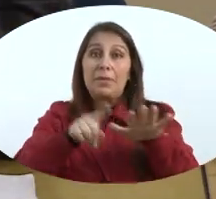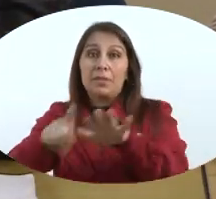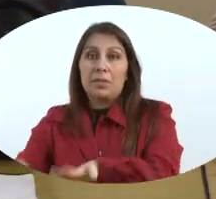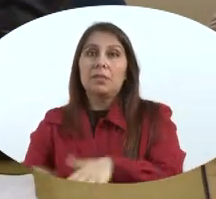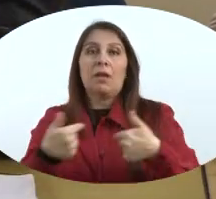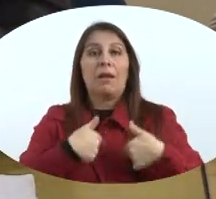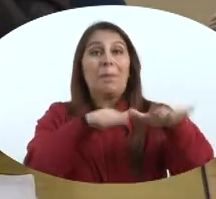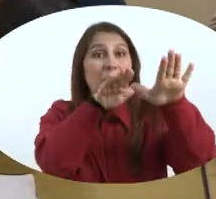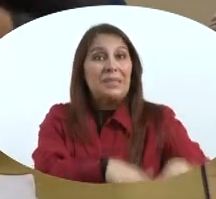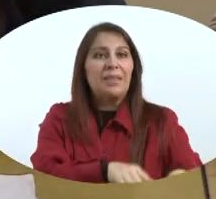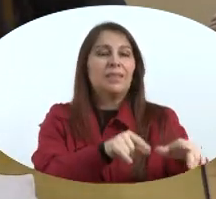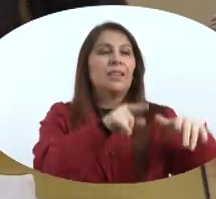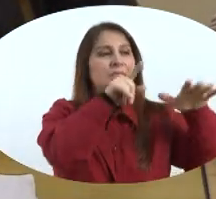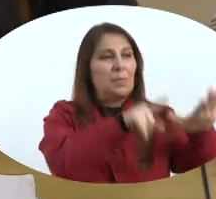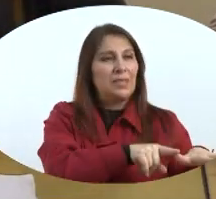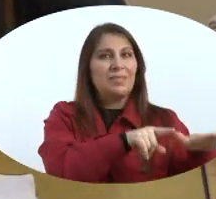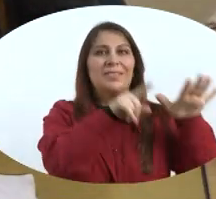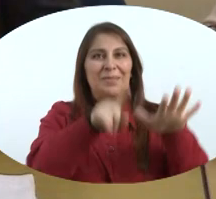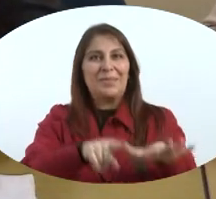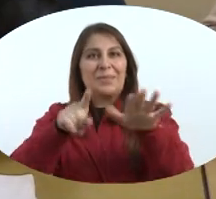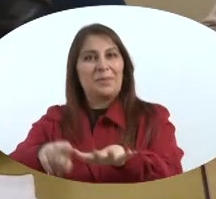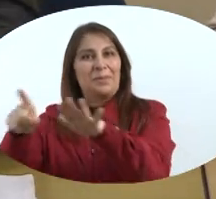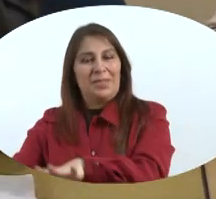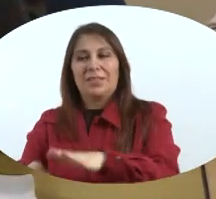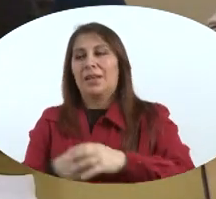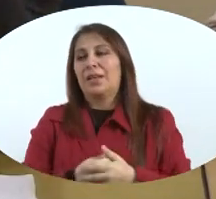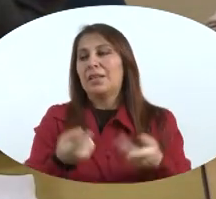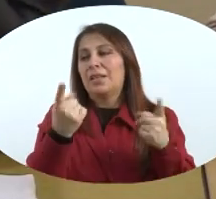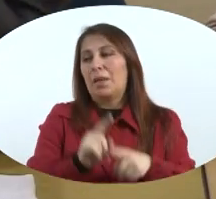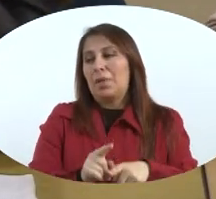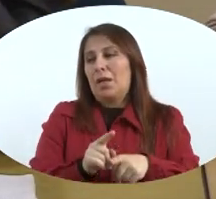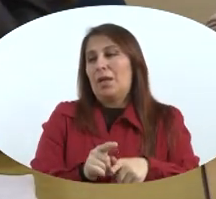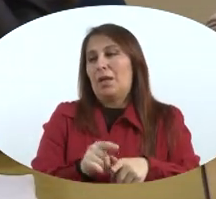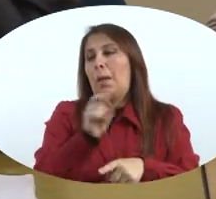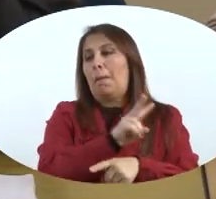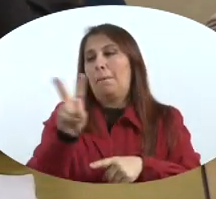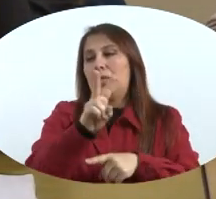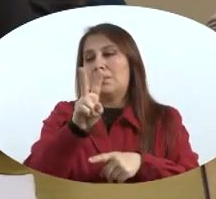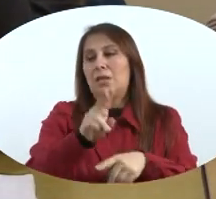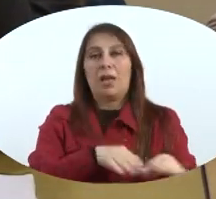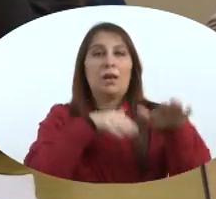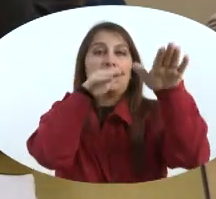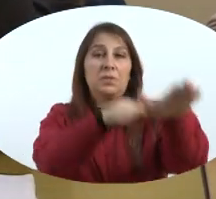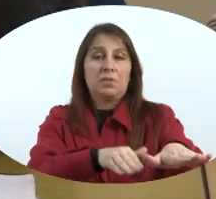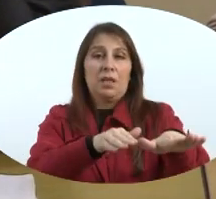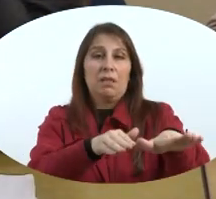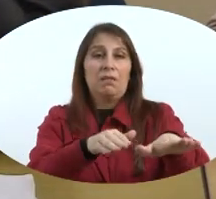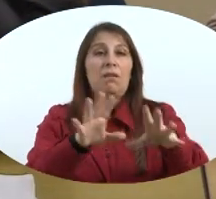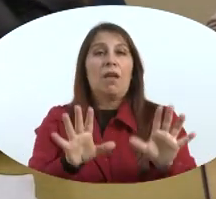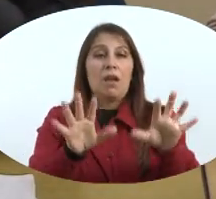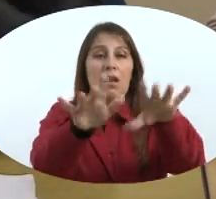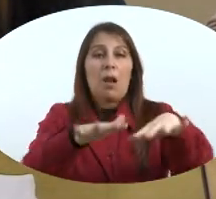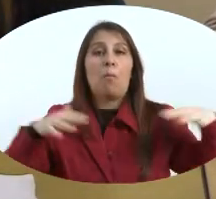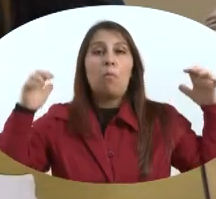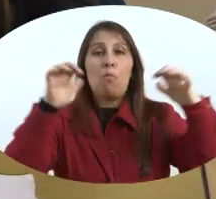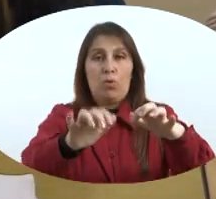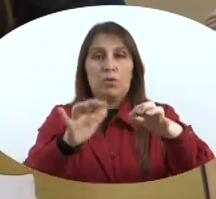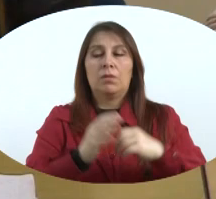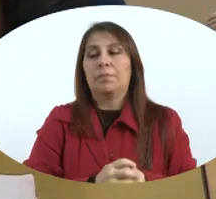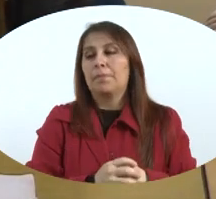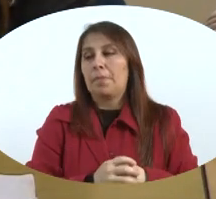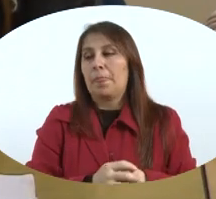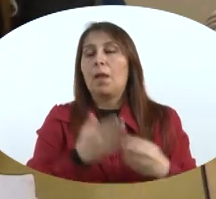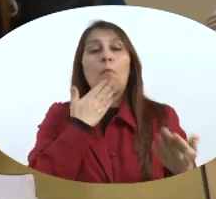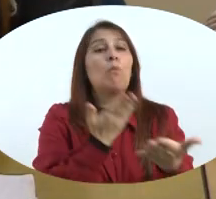de semestre y pues al final sería la y soy delegada ante la mesa multi estamentaria bueno muy buenas tardes para todos y para